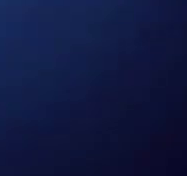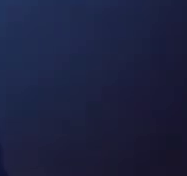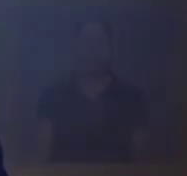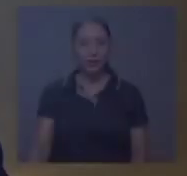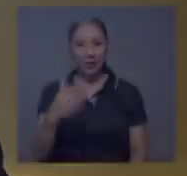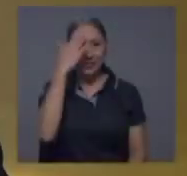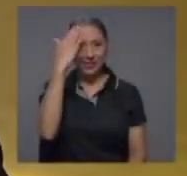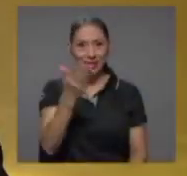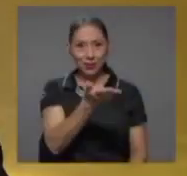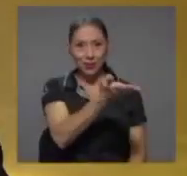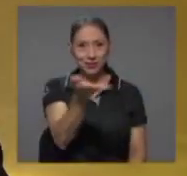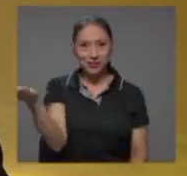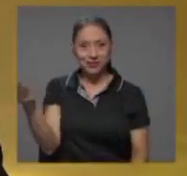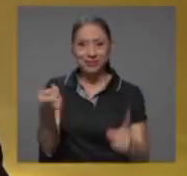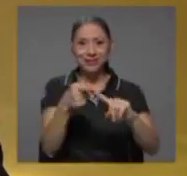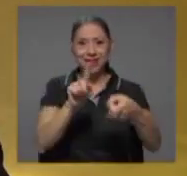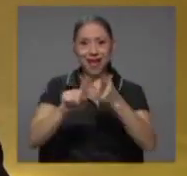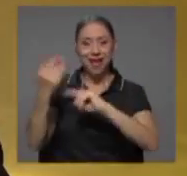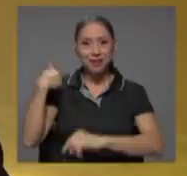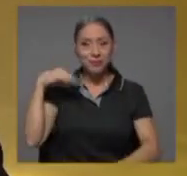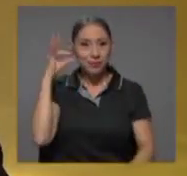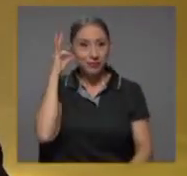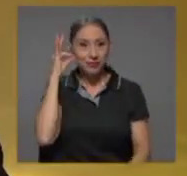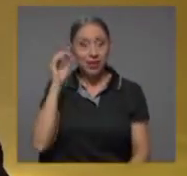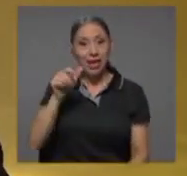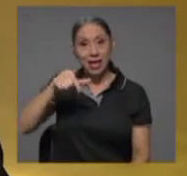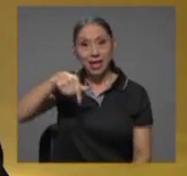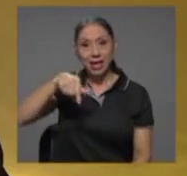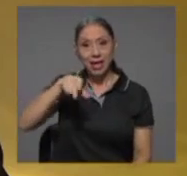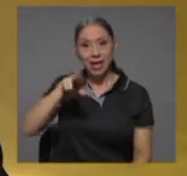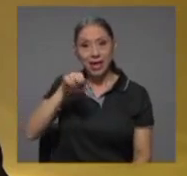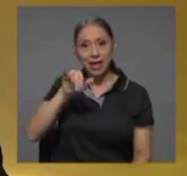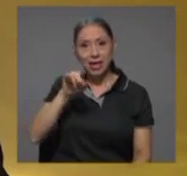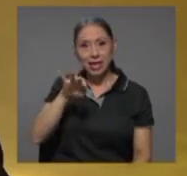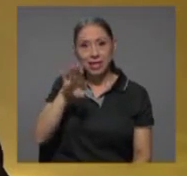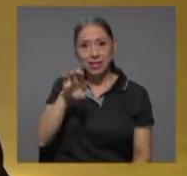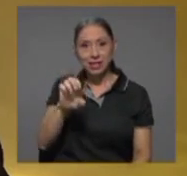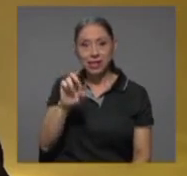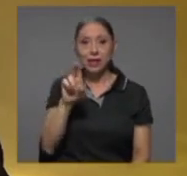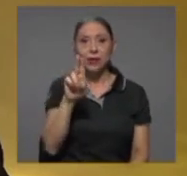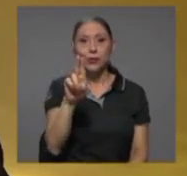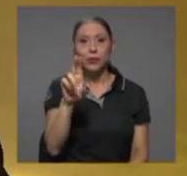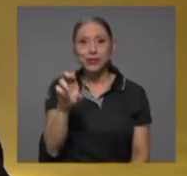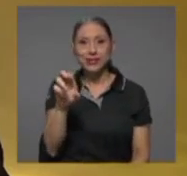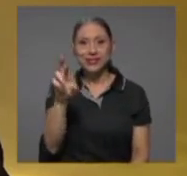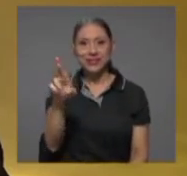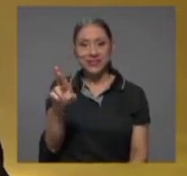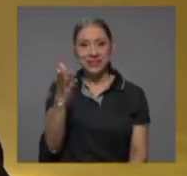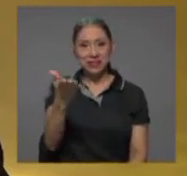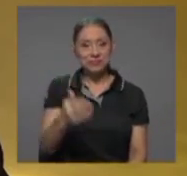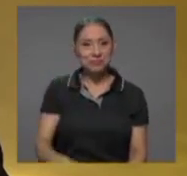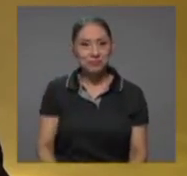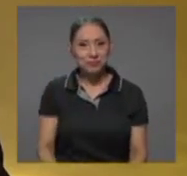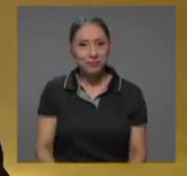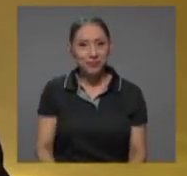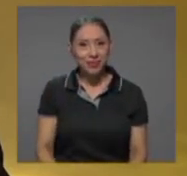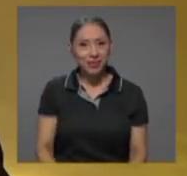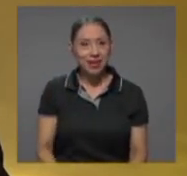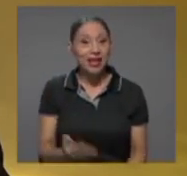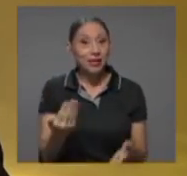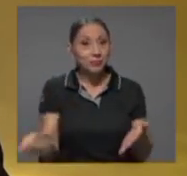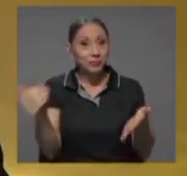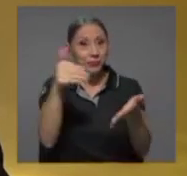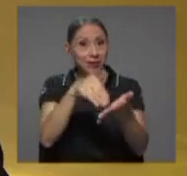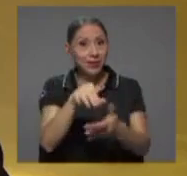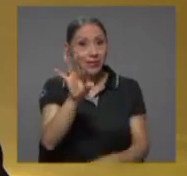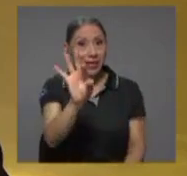Los saludamos, amigas y amigos de 15 UCR, y los volvemos a invitar